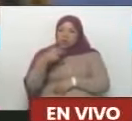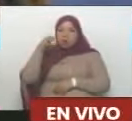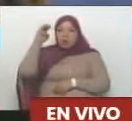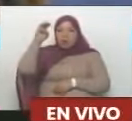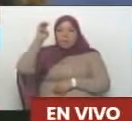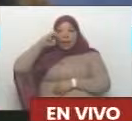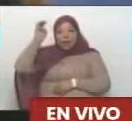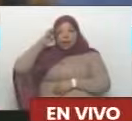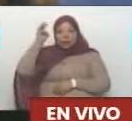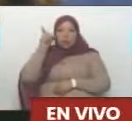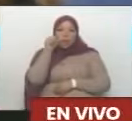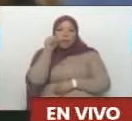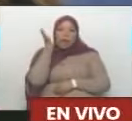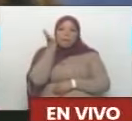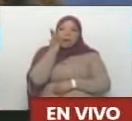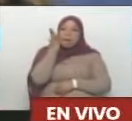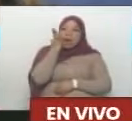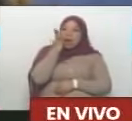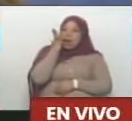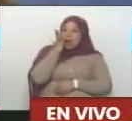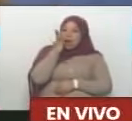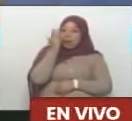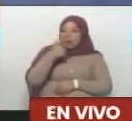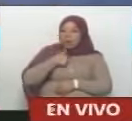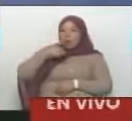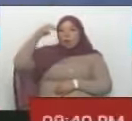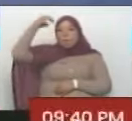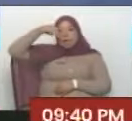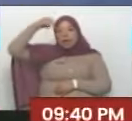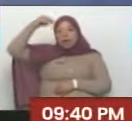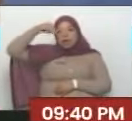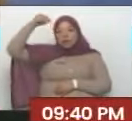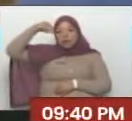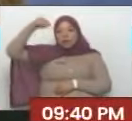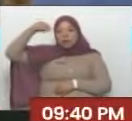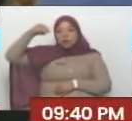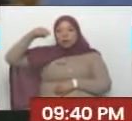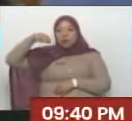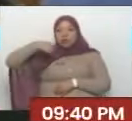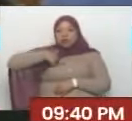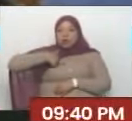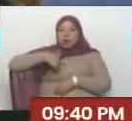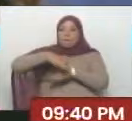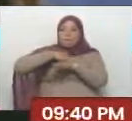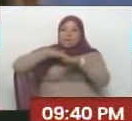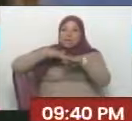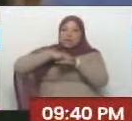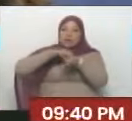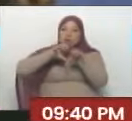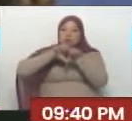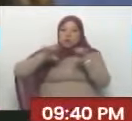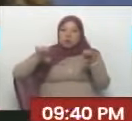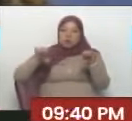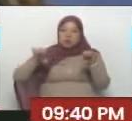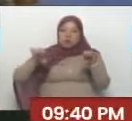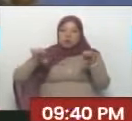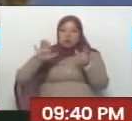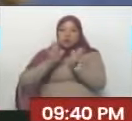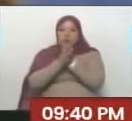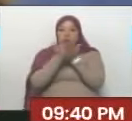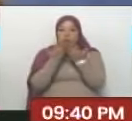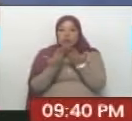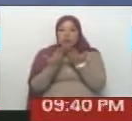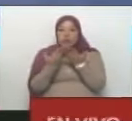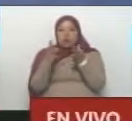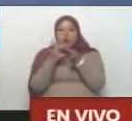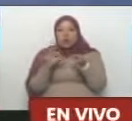educadores, donde yo tuve la oportunidad de tener desde el Ministerio de Educación un libro de